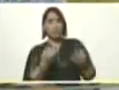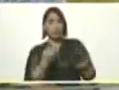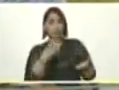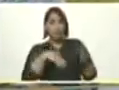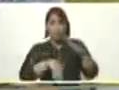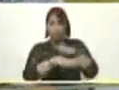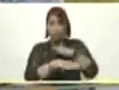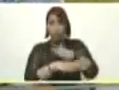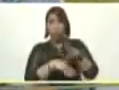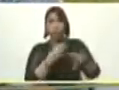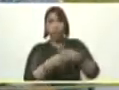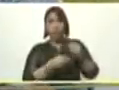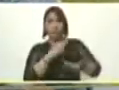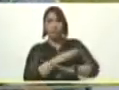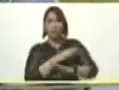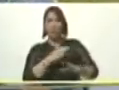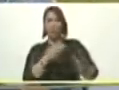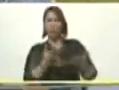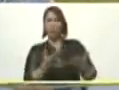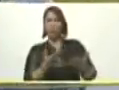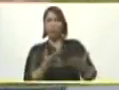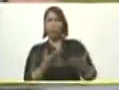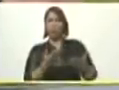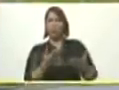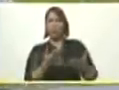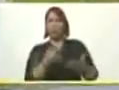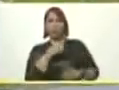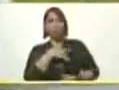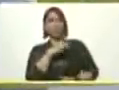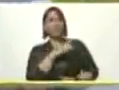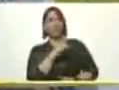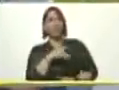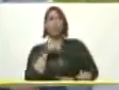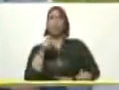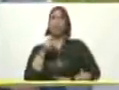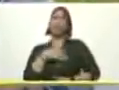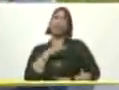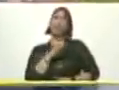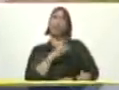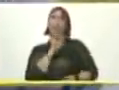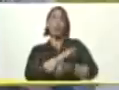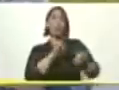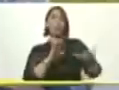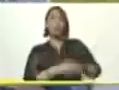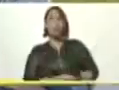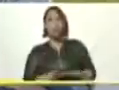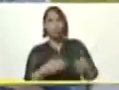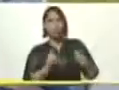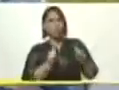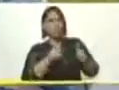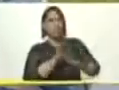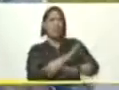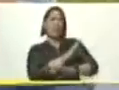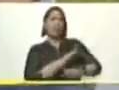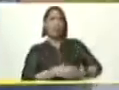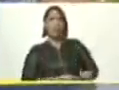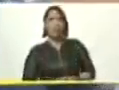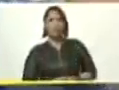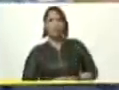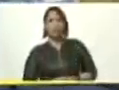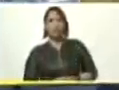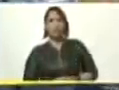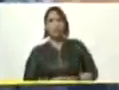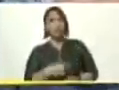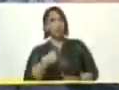concierto Pues todo el mundo me dice Maelo te va a dorar yo siempre dejo Te va a doler para lo último claro Entonces cuando empieza a cantar me dice malo usted va a doler